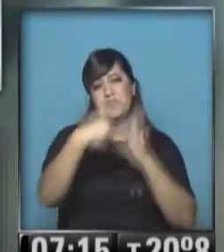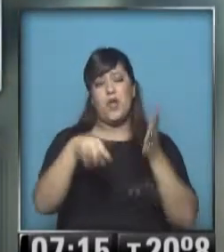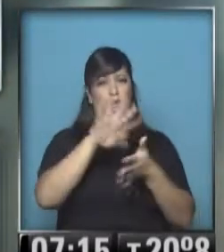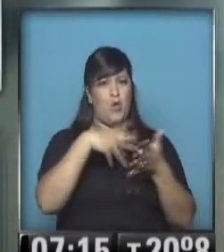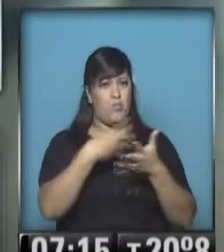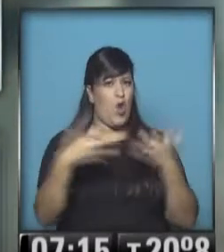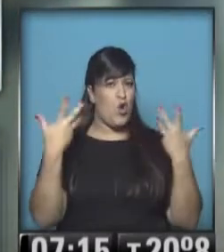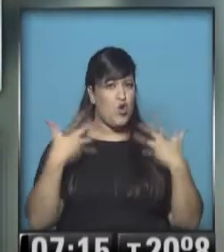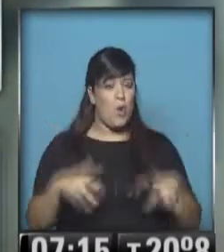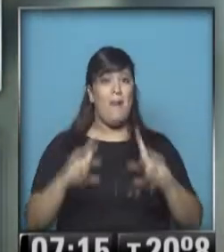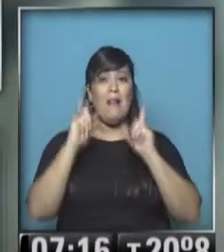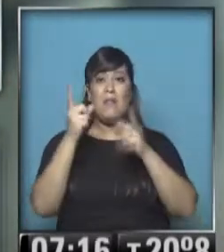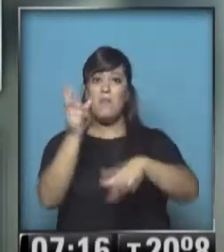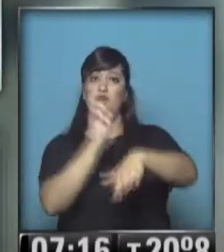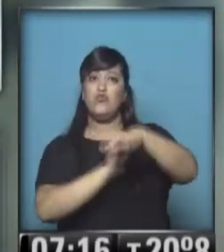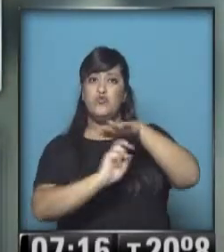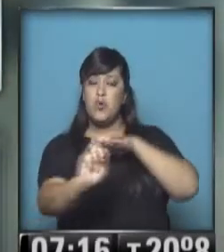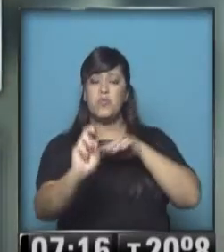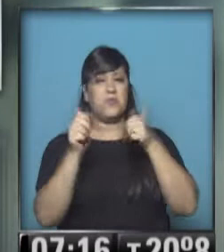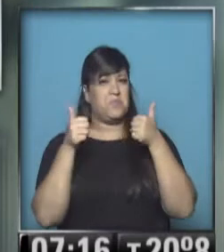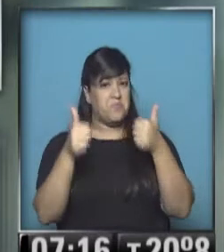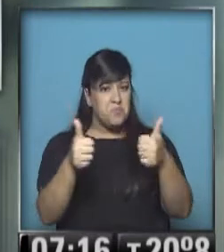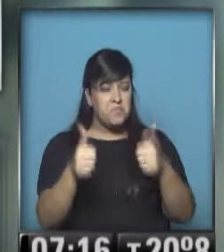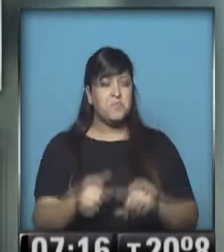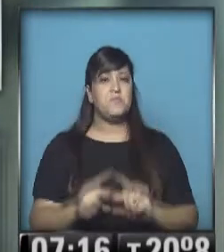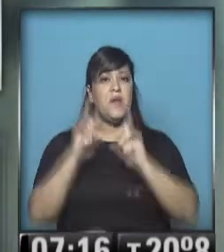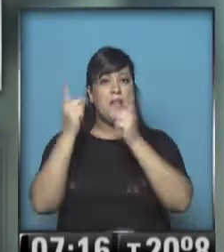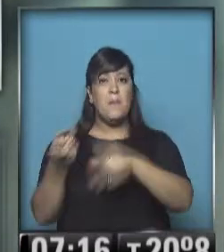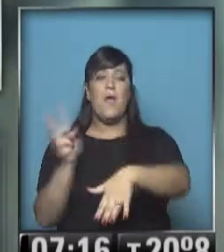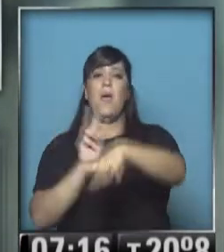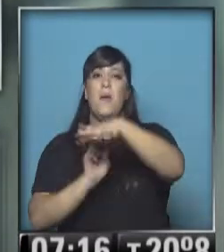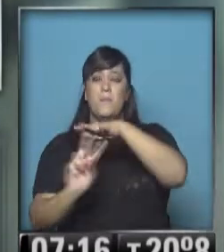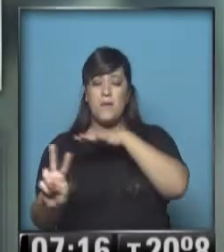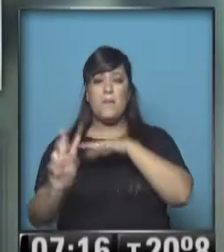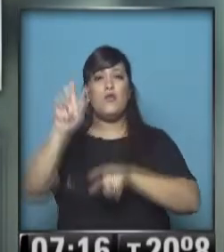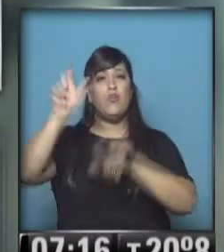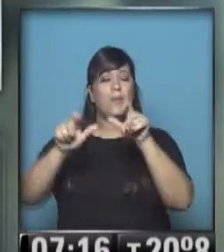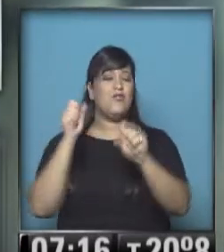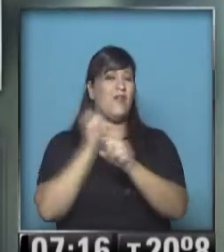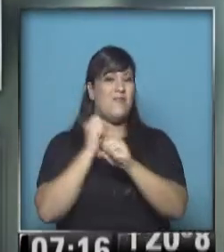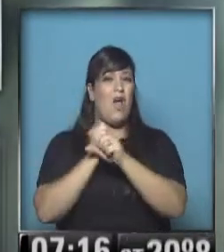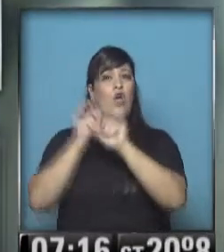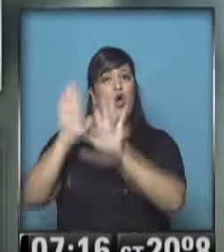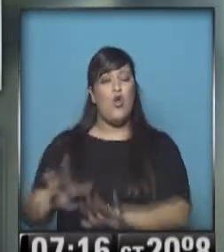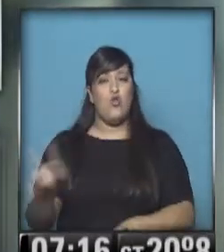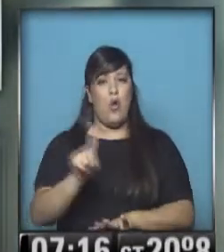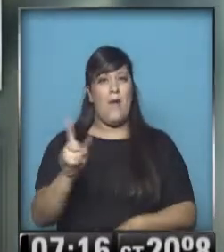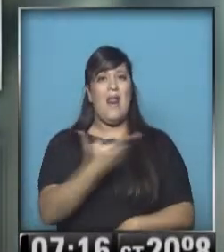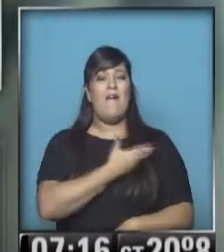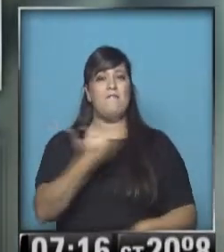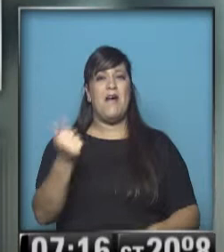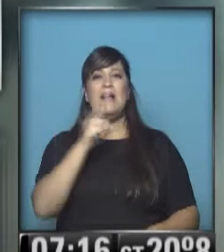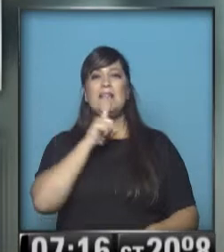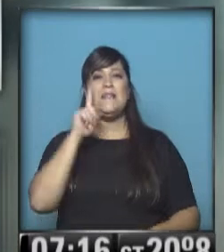cronogramas. Subte, por el momento, de acuerdo a los cronogramas contemplados. Y Premetro, por obras, no se detiene en la estación Nuestra Señora de